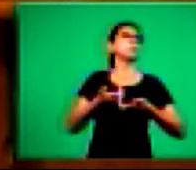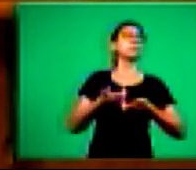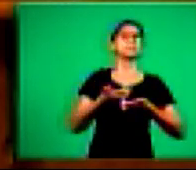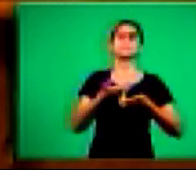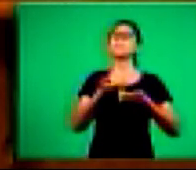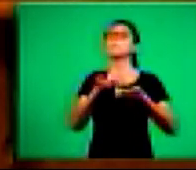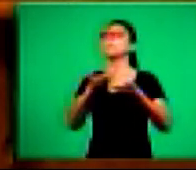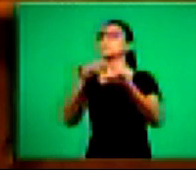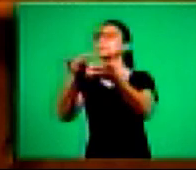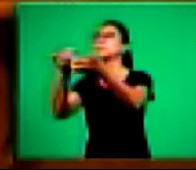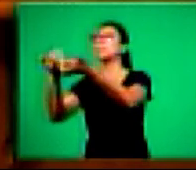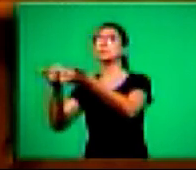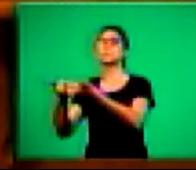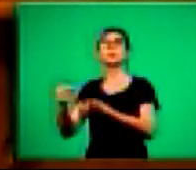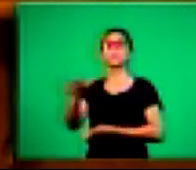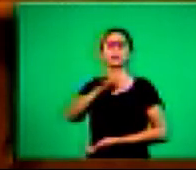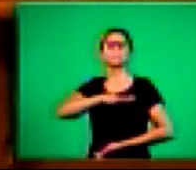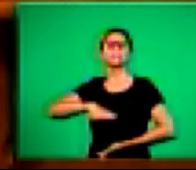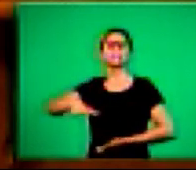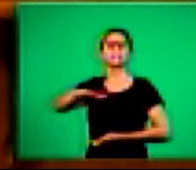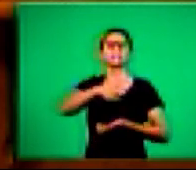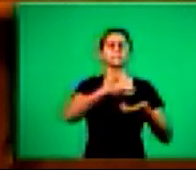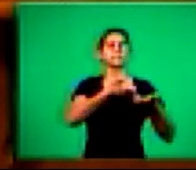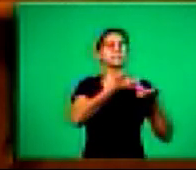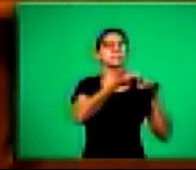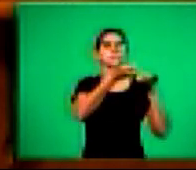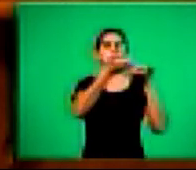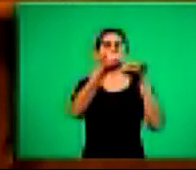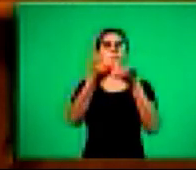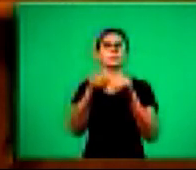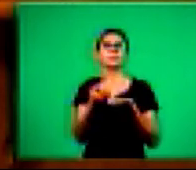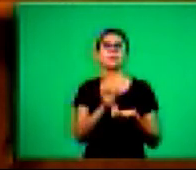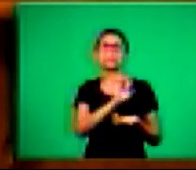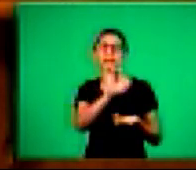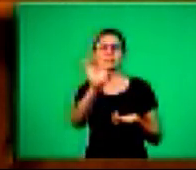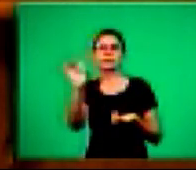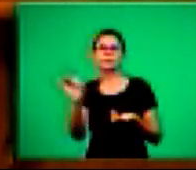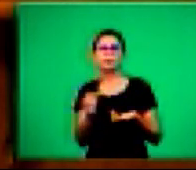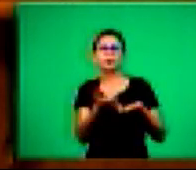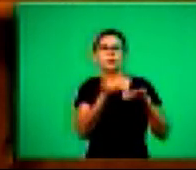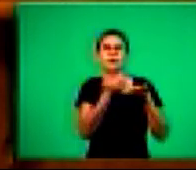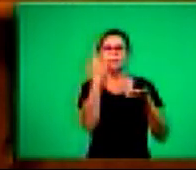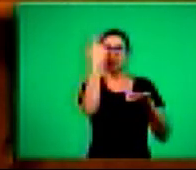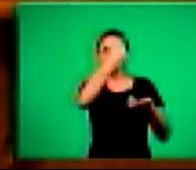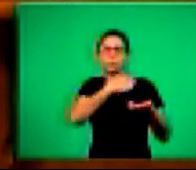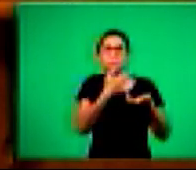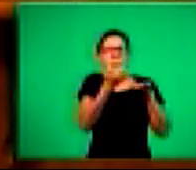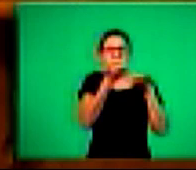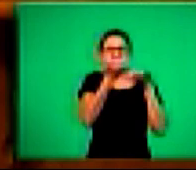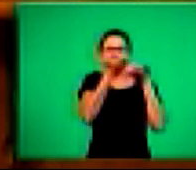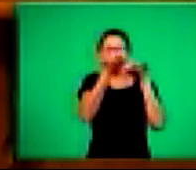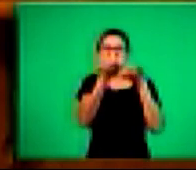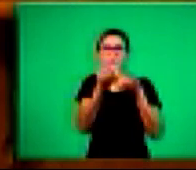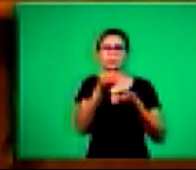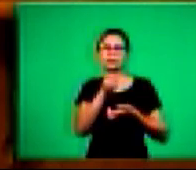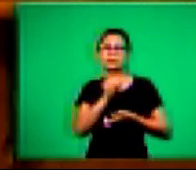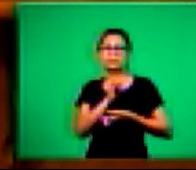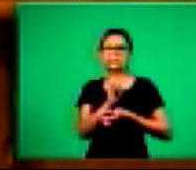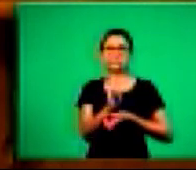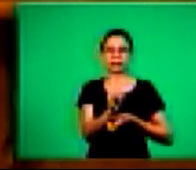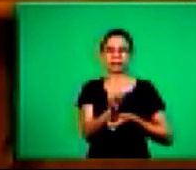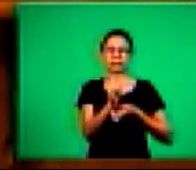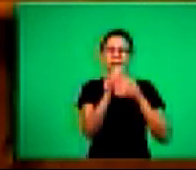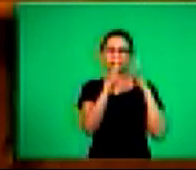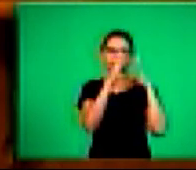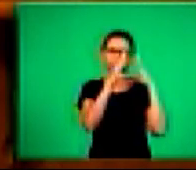iluminando el ambiente del matrimonio del casamiento donde él se iba a encontrar pero él media noche y estuviese apagado